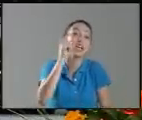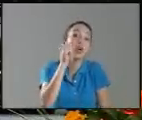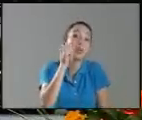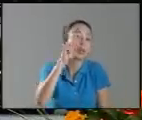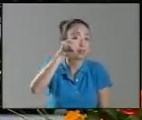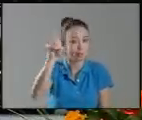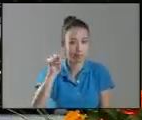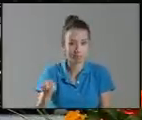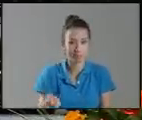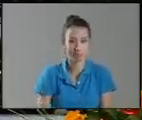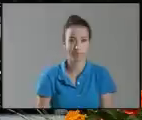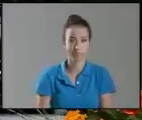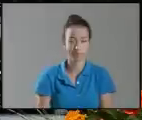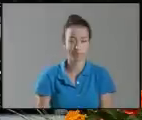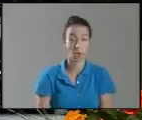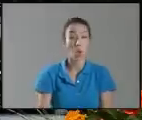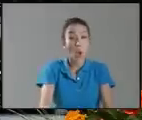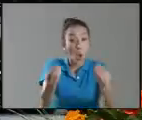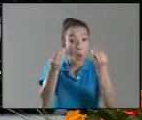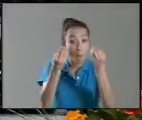Ay, hermano, entonces,